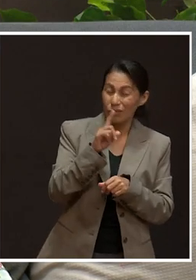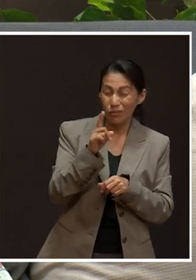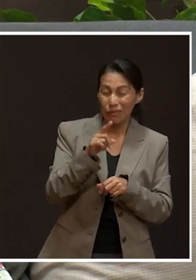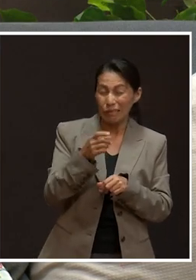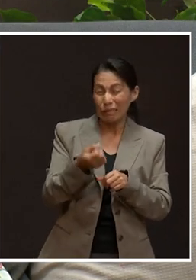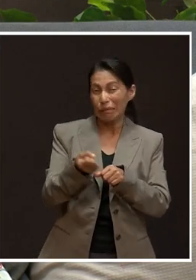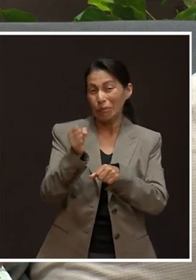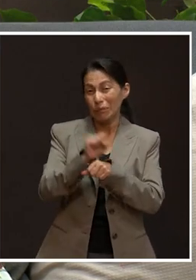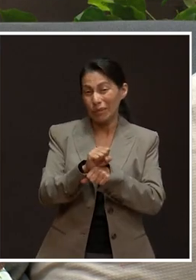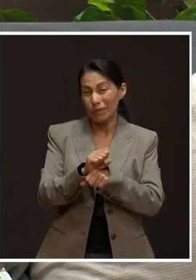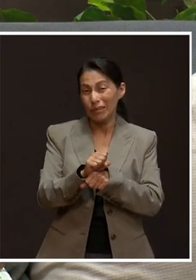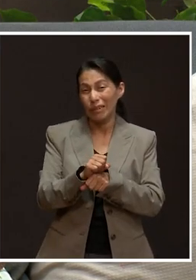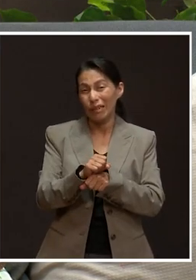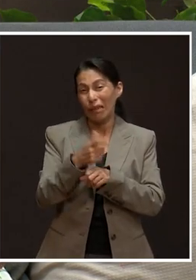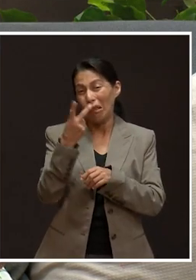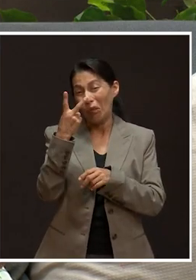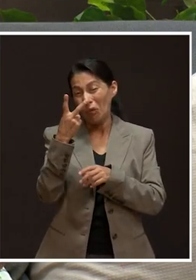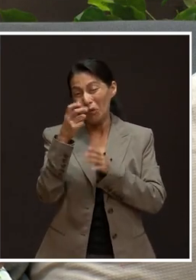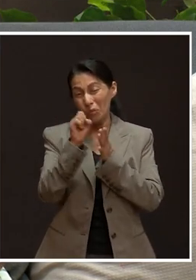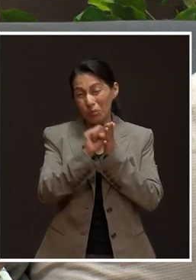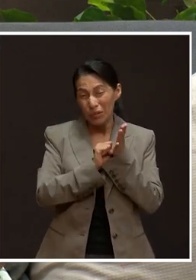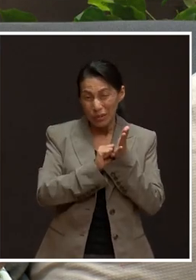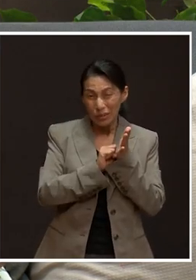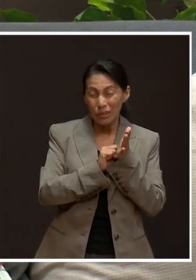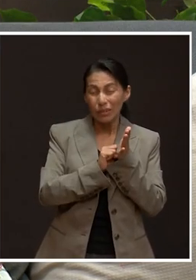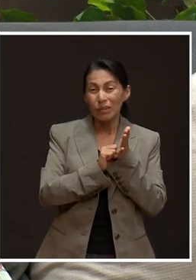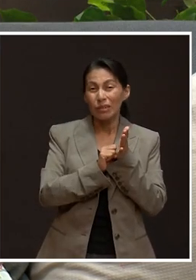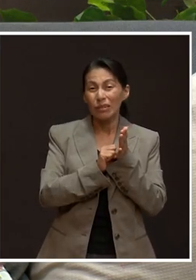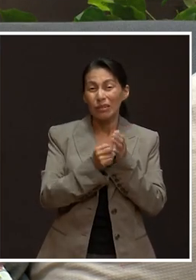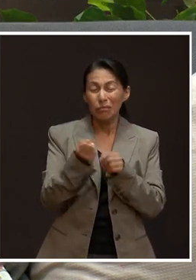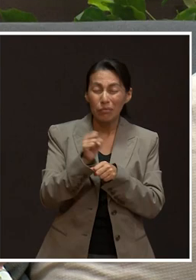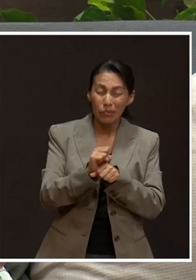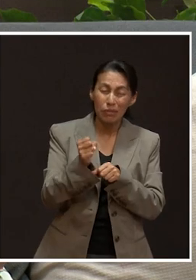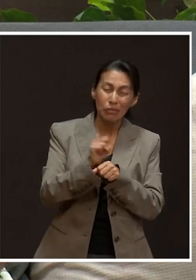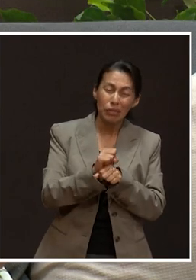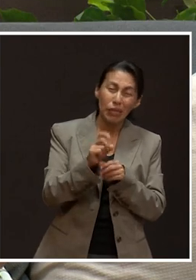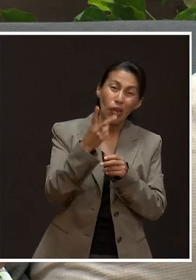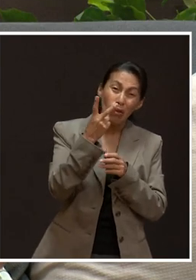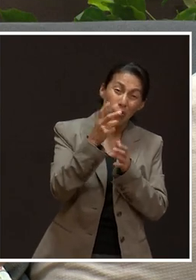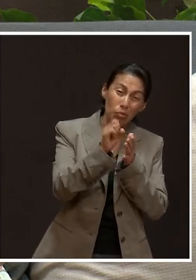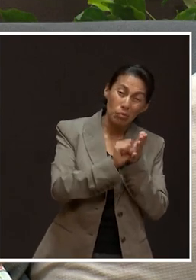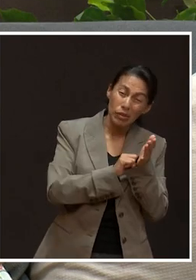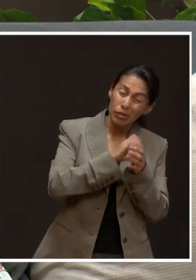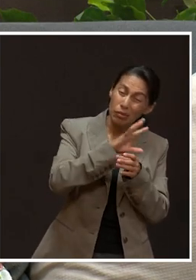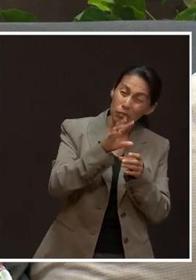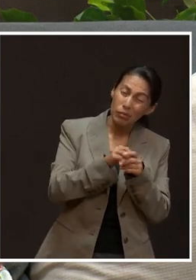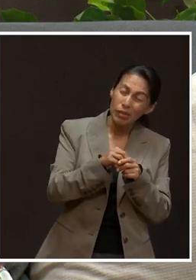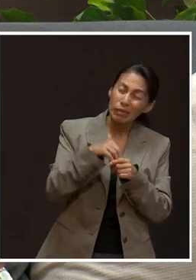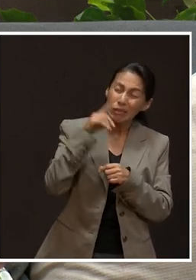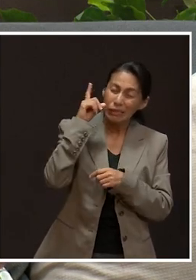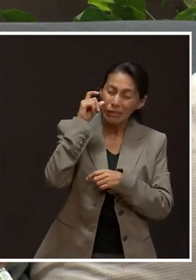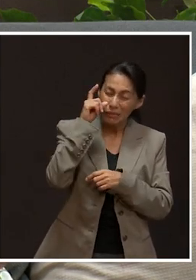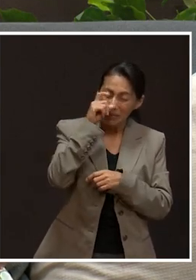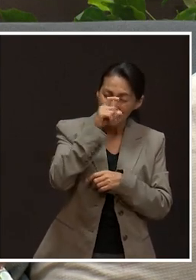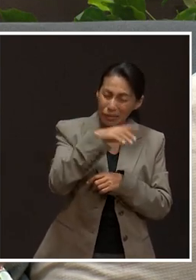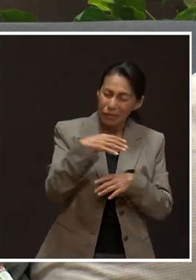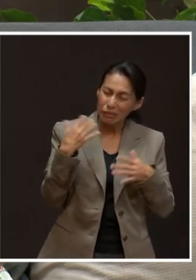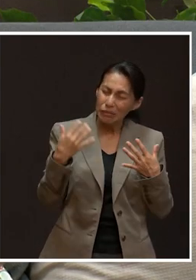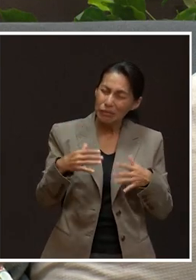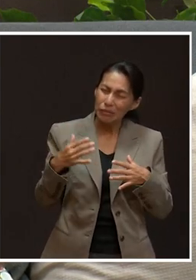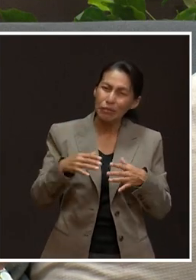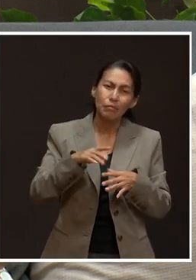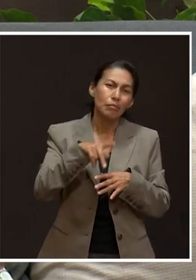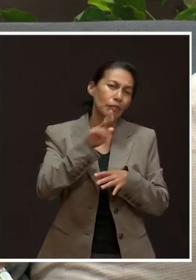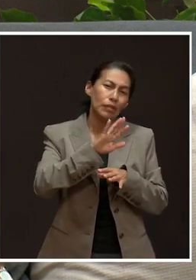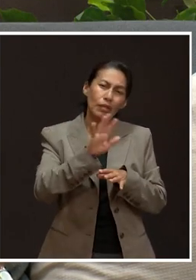no fue una semana. Fueron casi dos meses donde pues yo tenía pues ese anhelo. Y el caso es que pues que